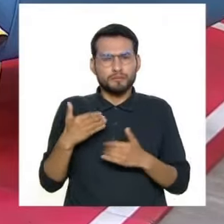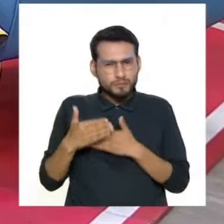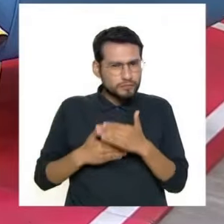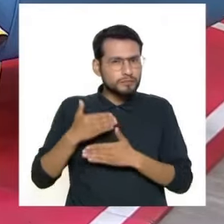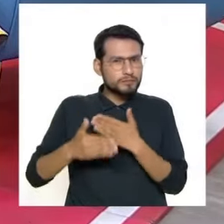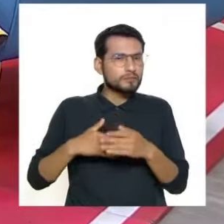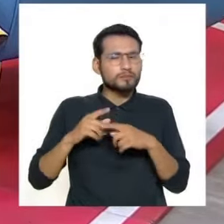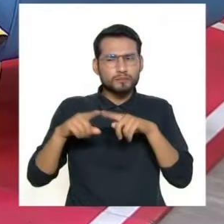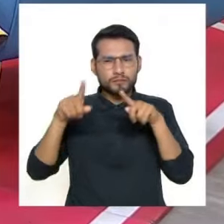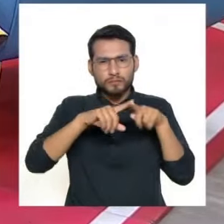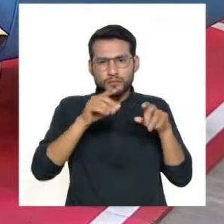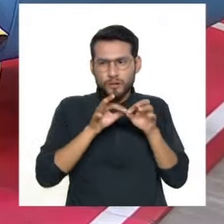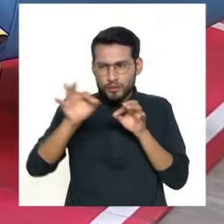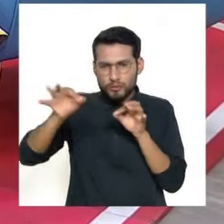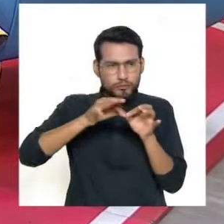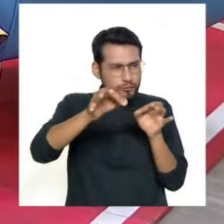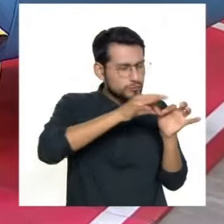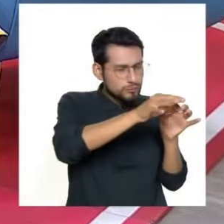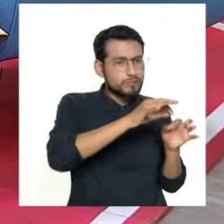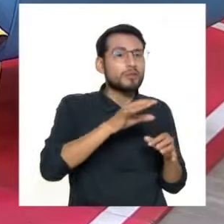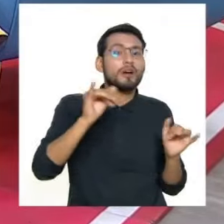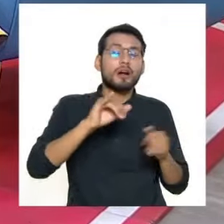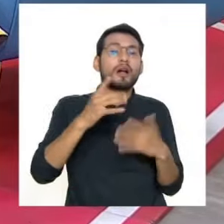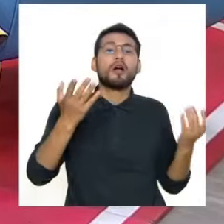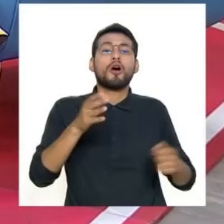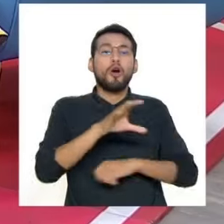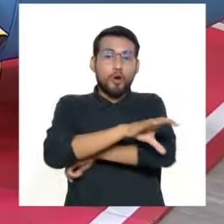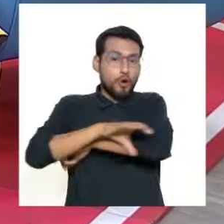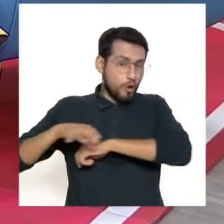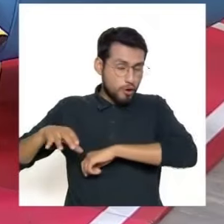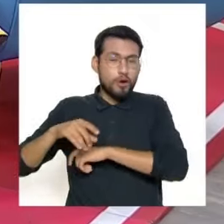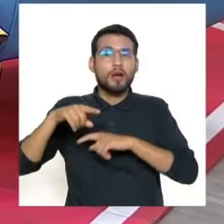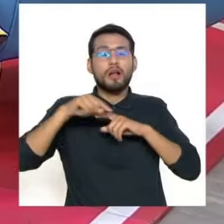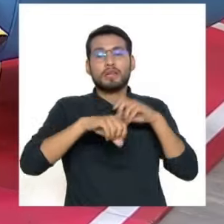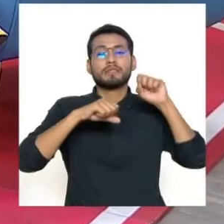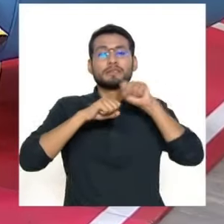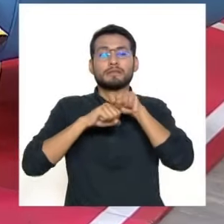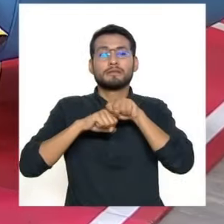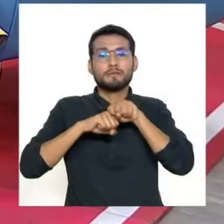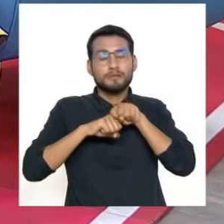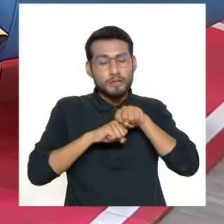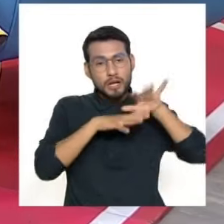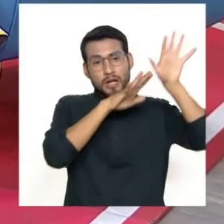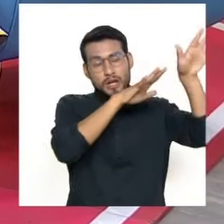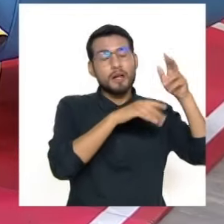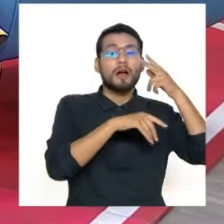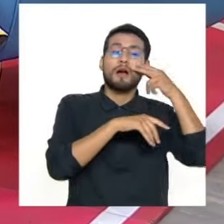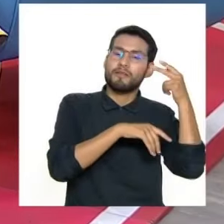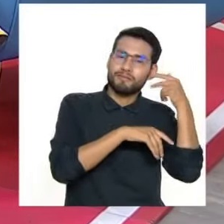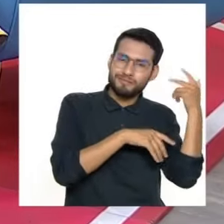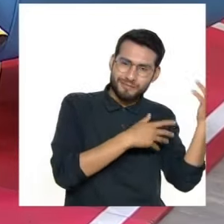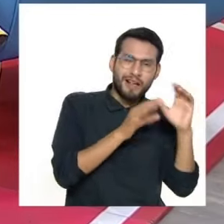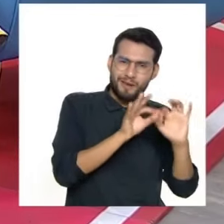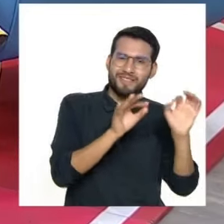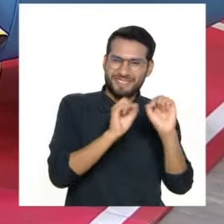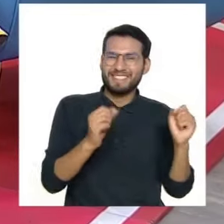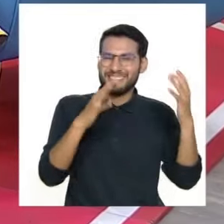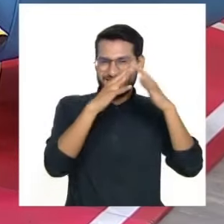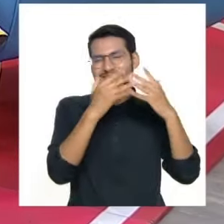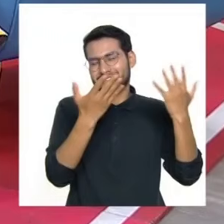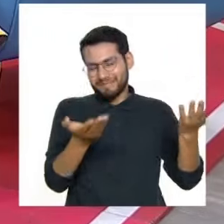teoría de las diferentes provincias nuestras no incluida música costeña música del de la amazonía Y por supuesto de los Andes no